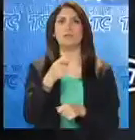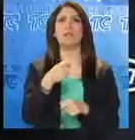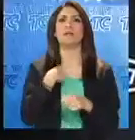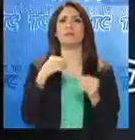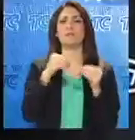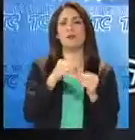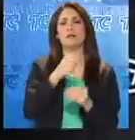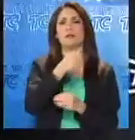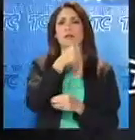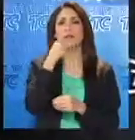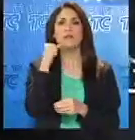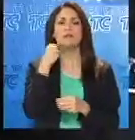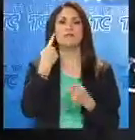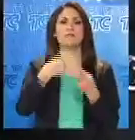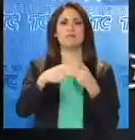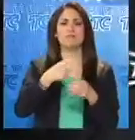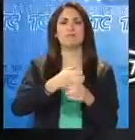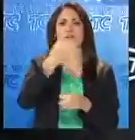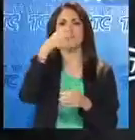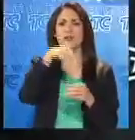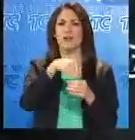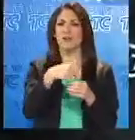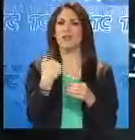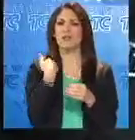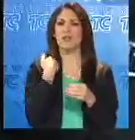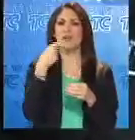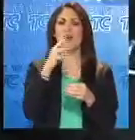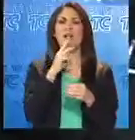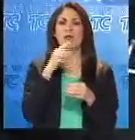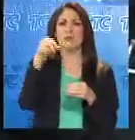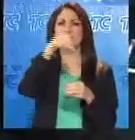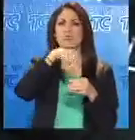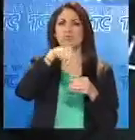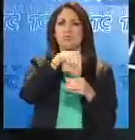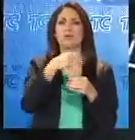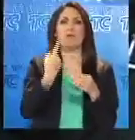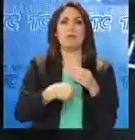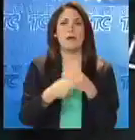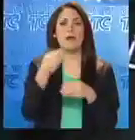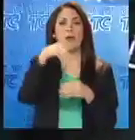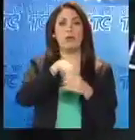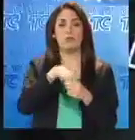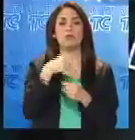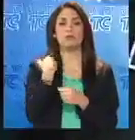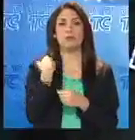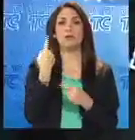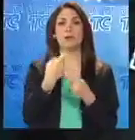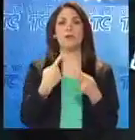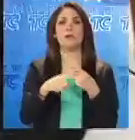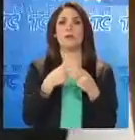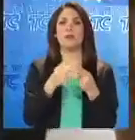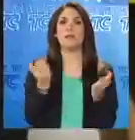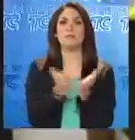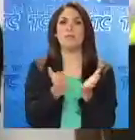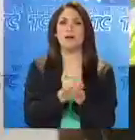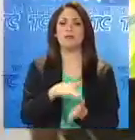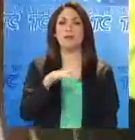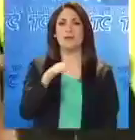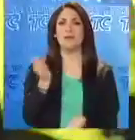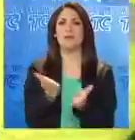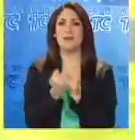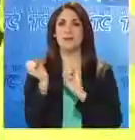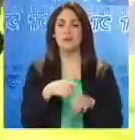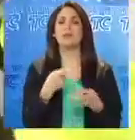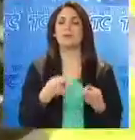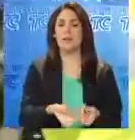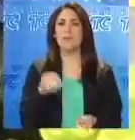licor o con una sustancia líquida al interior de los objetos, nos lanzaron los tachos de basura. Una de las salas del Ministerio